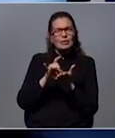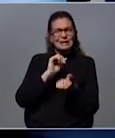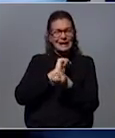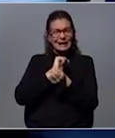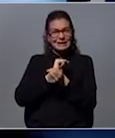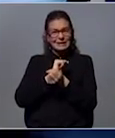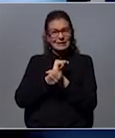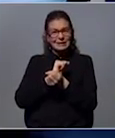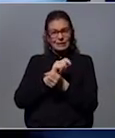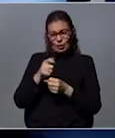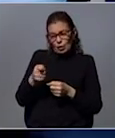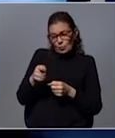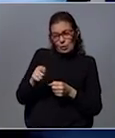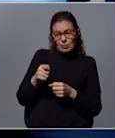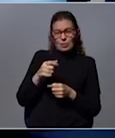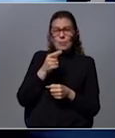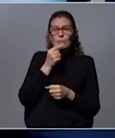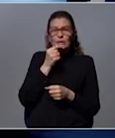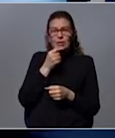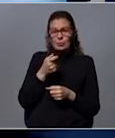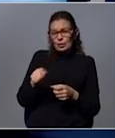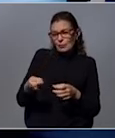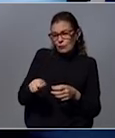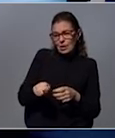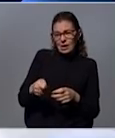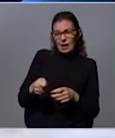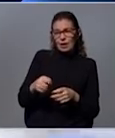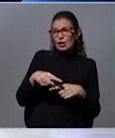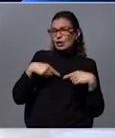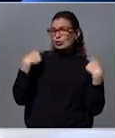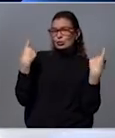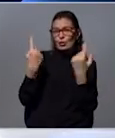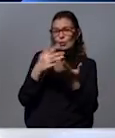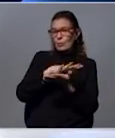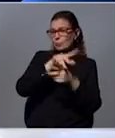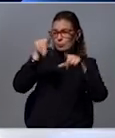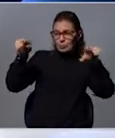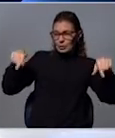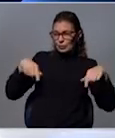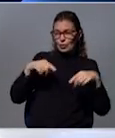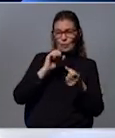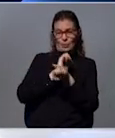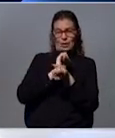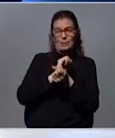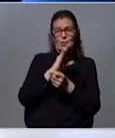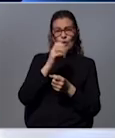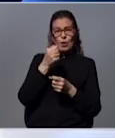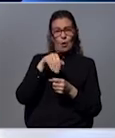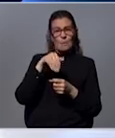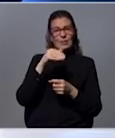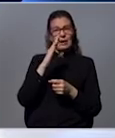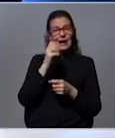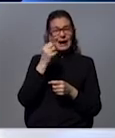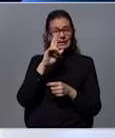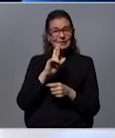cárceles donde el llavero el policía pone llave por el lado de afuera y todo el piso del con carl o el pabellón de con